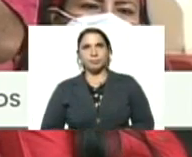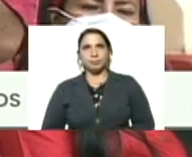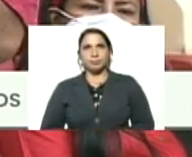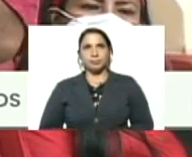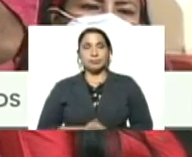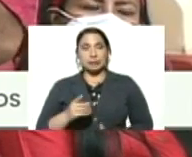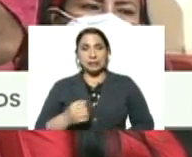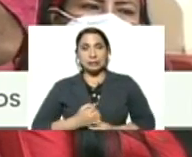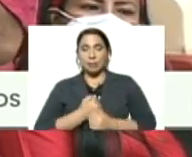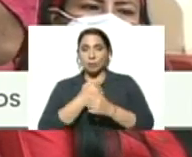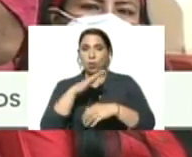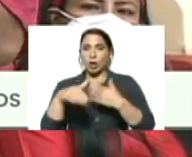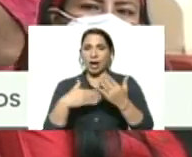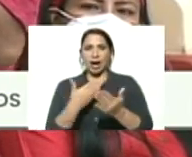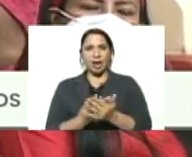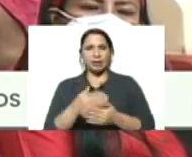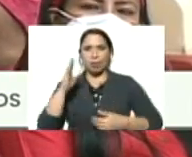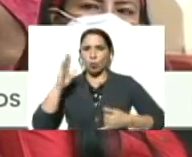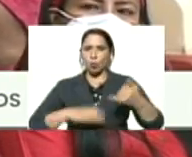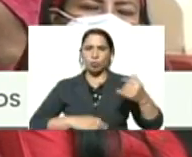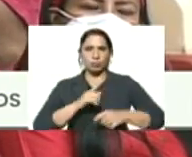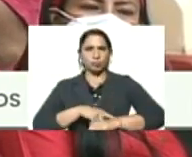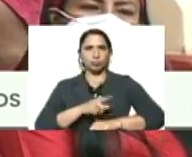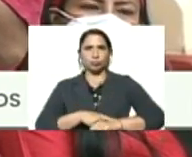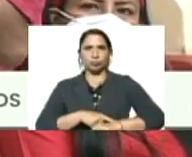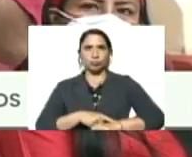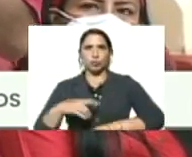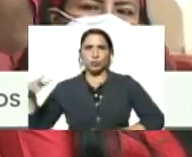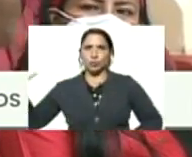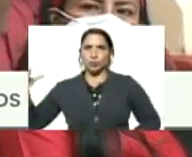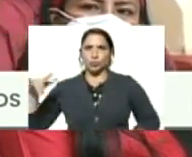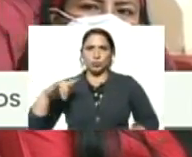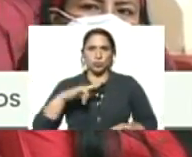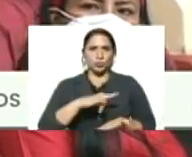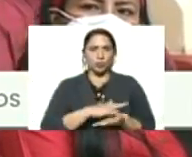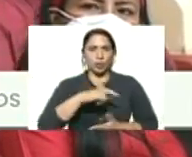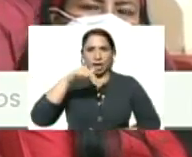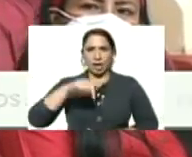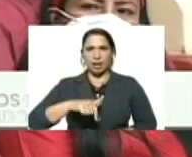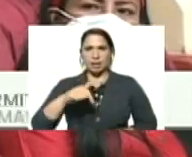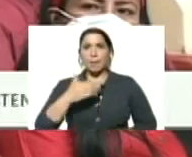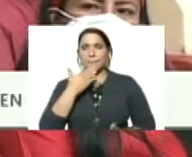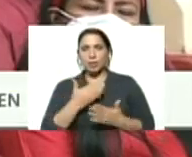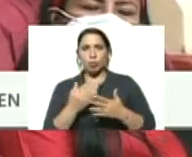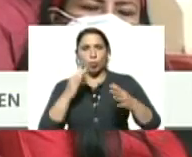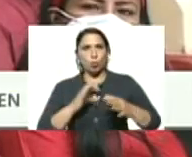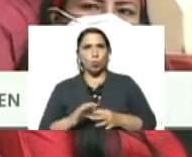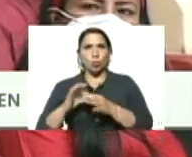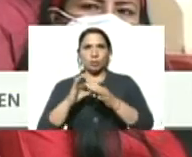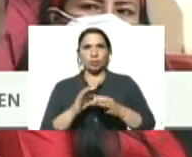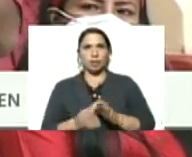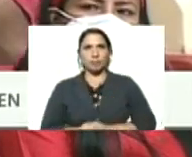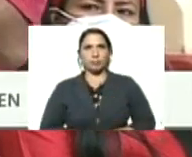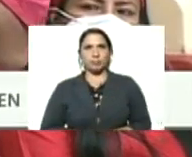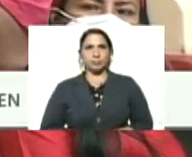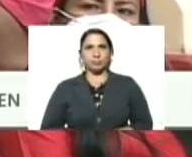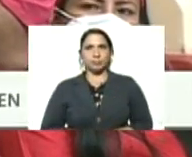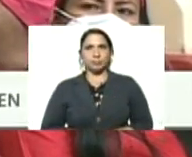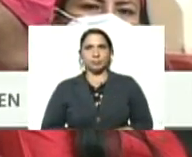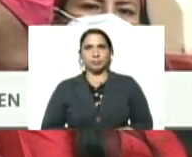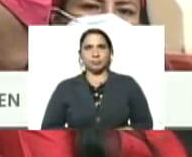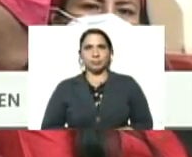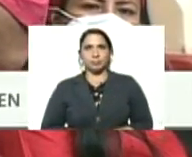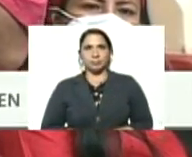Ese amor hasta el último instante se vino para acá a hablar con nosotros, nos pidió unidad, nos pidió unidad.